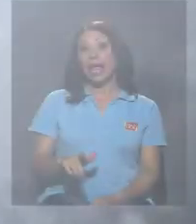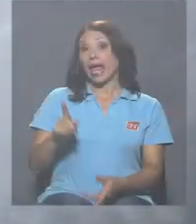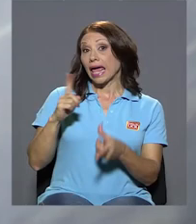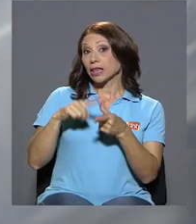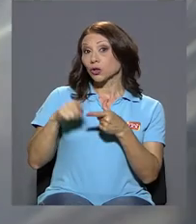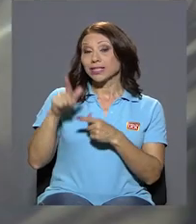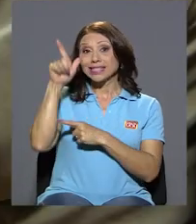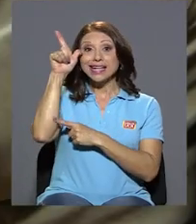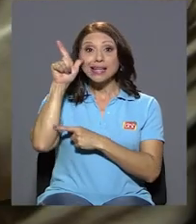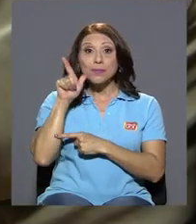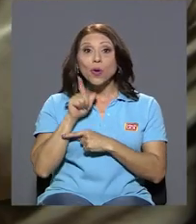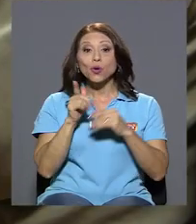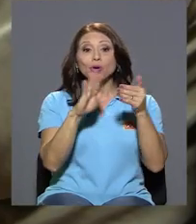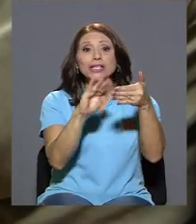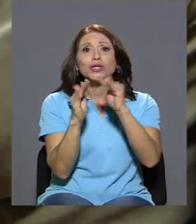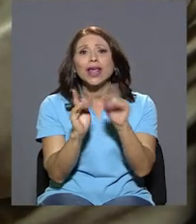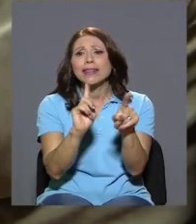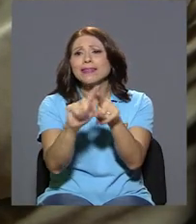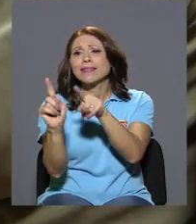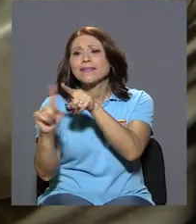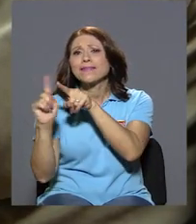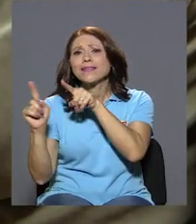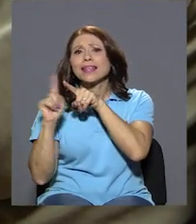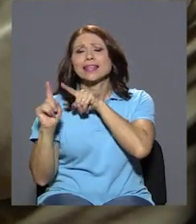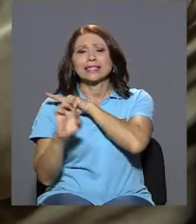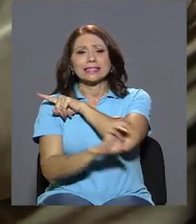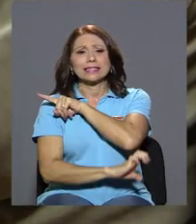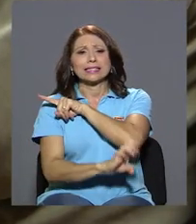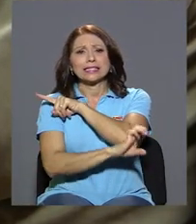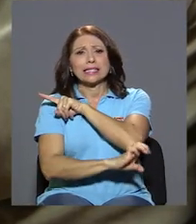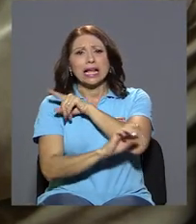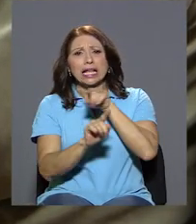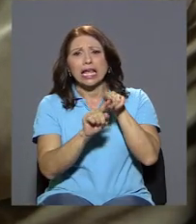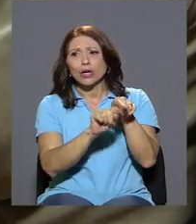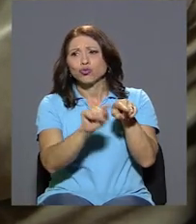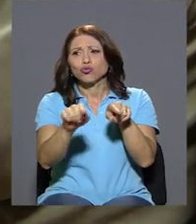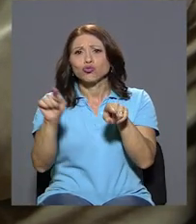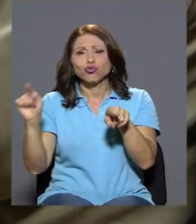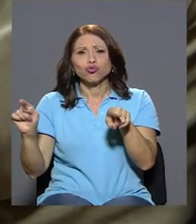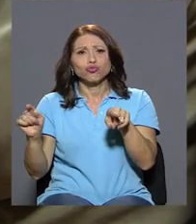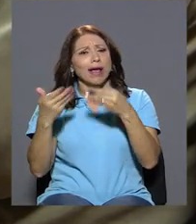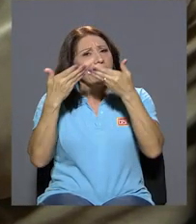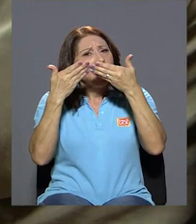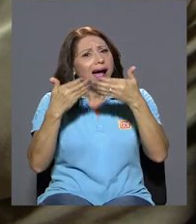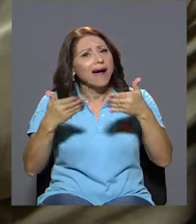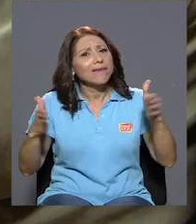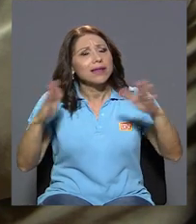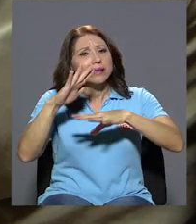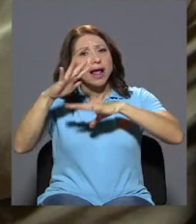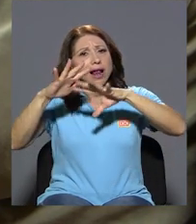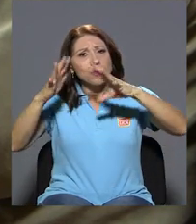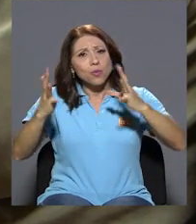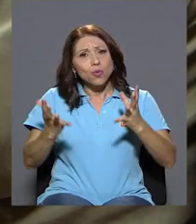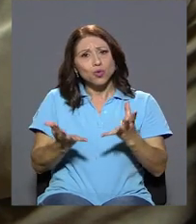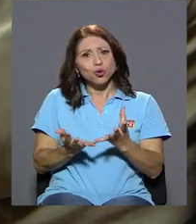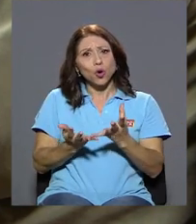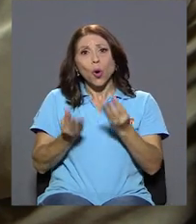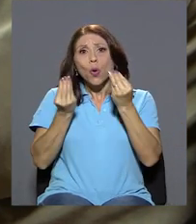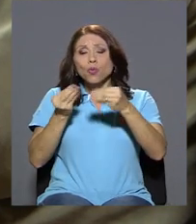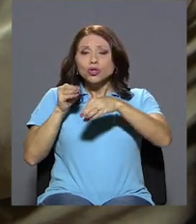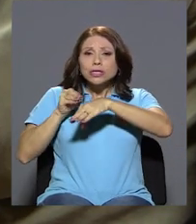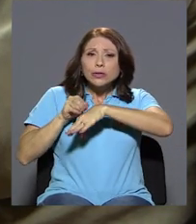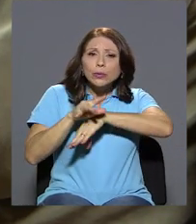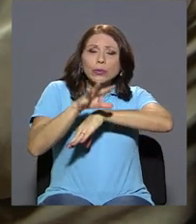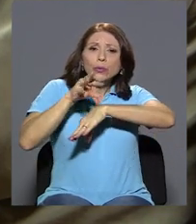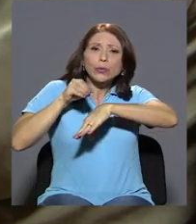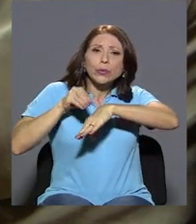limón entonces era una ciudad cosmopolita abierta al mundo que recibía muchas influencias culturales